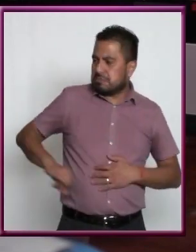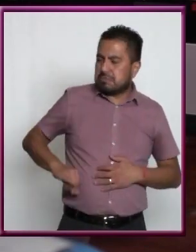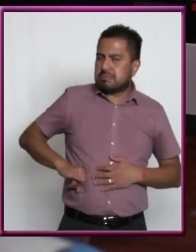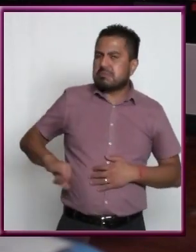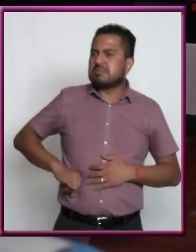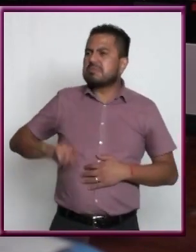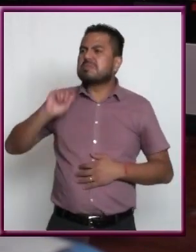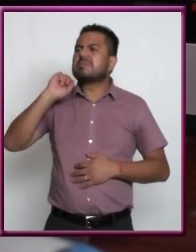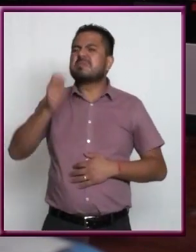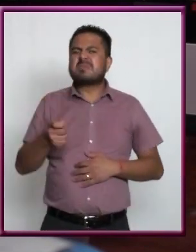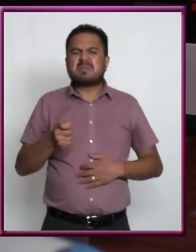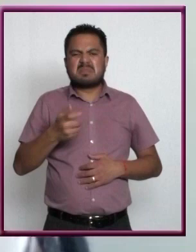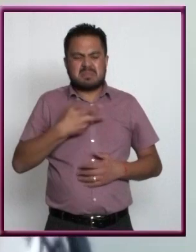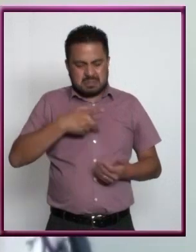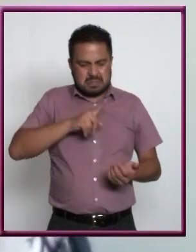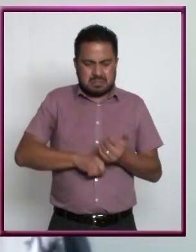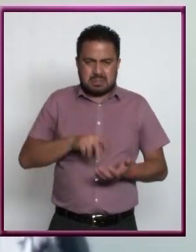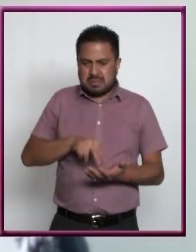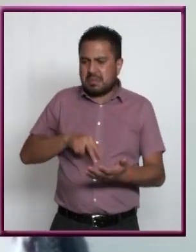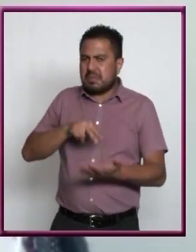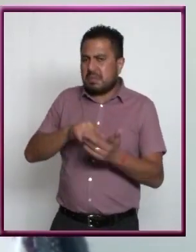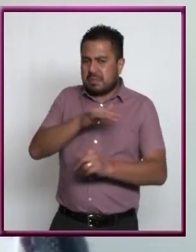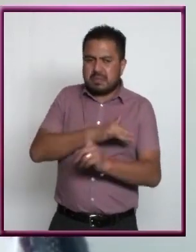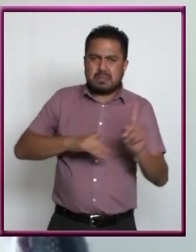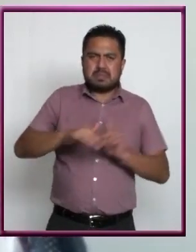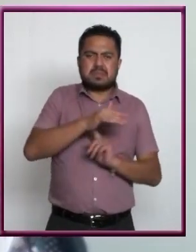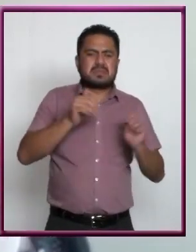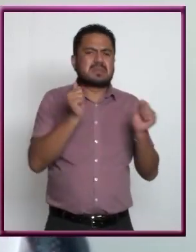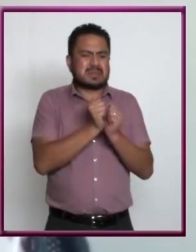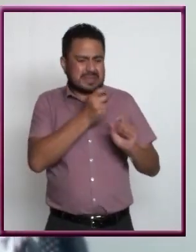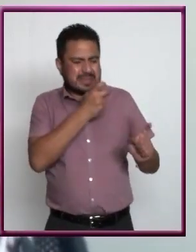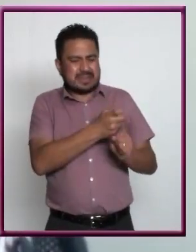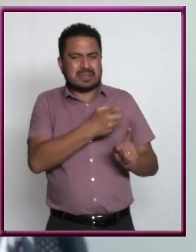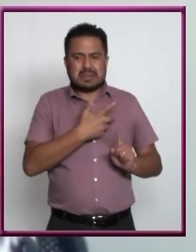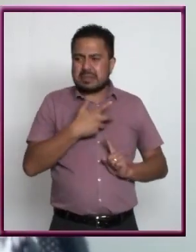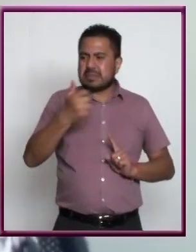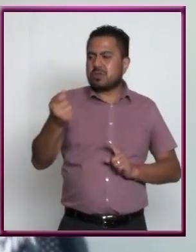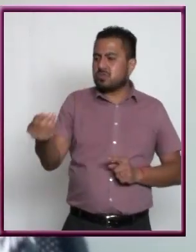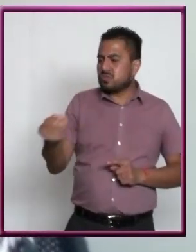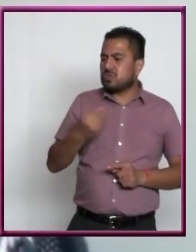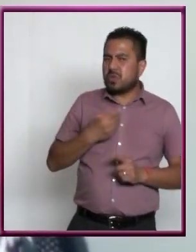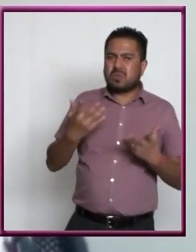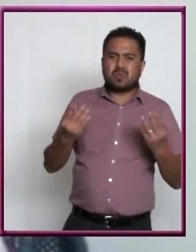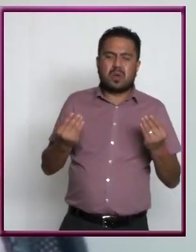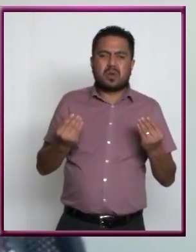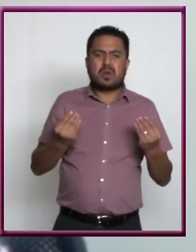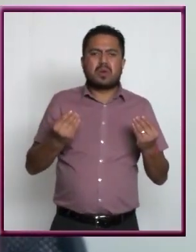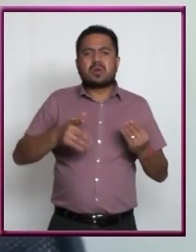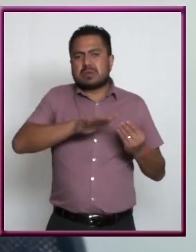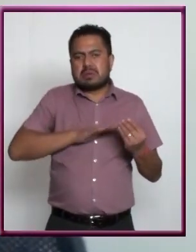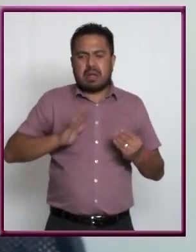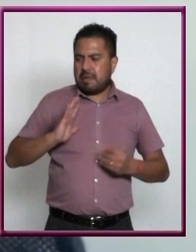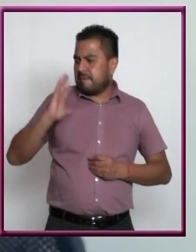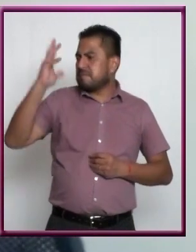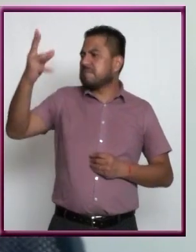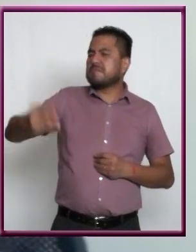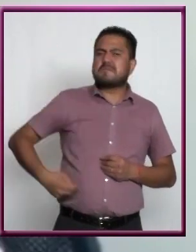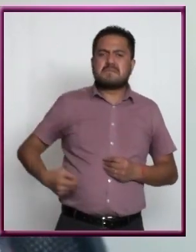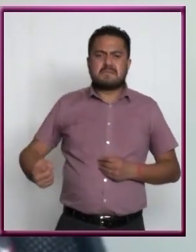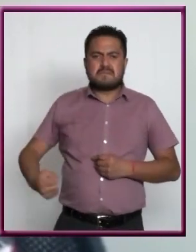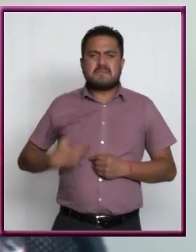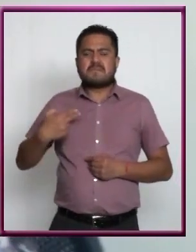interesada en que estuviéramos rodeada de eso que nos iba a aportar tanto, pues somos unos privilegiados,